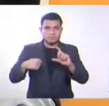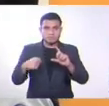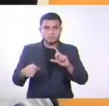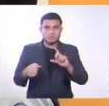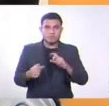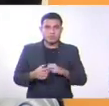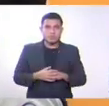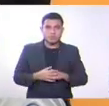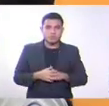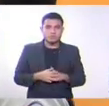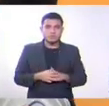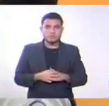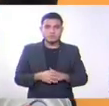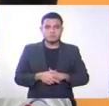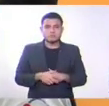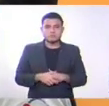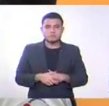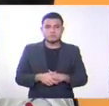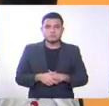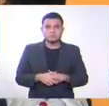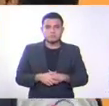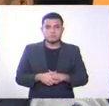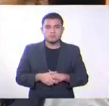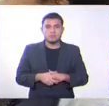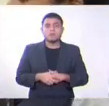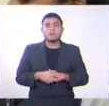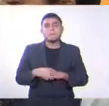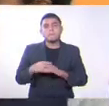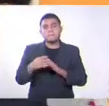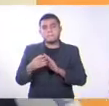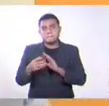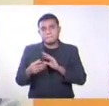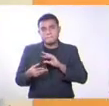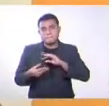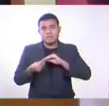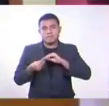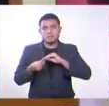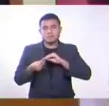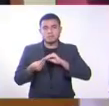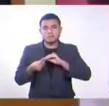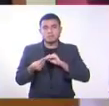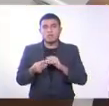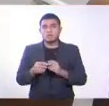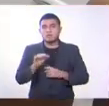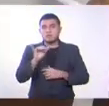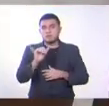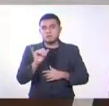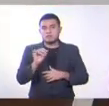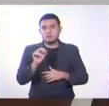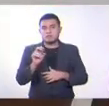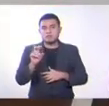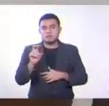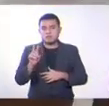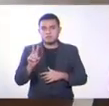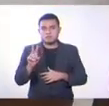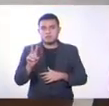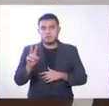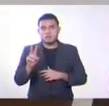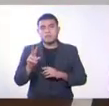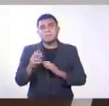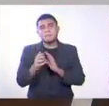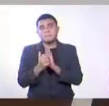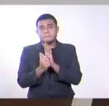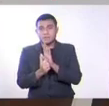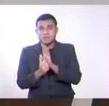esto al cuadrado. Más y sub 2 menos Y sub 1 y eso al